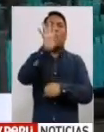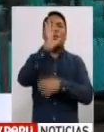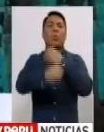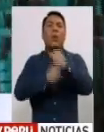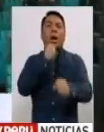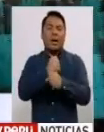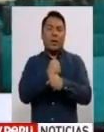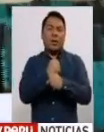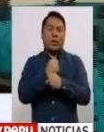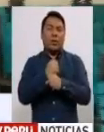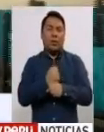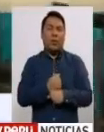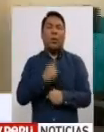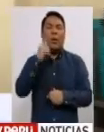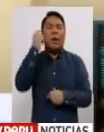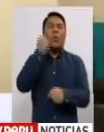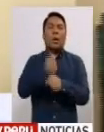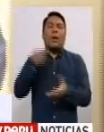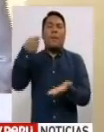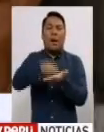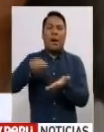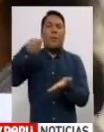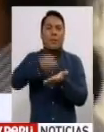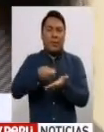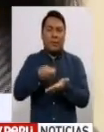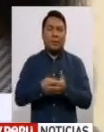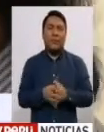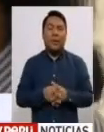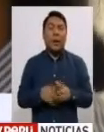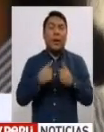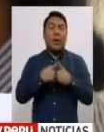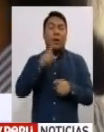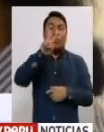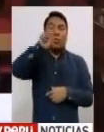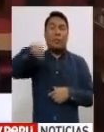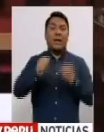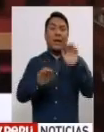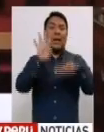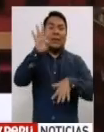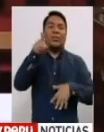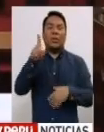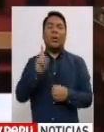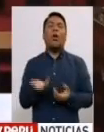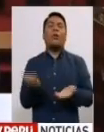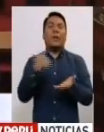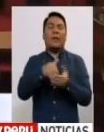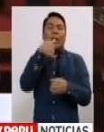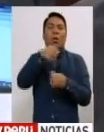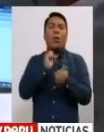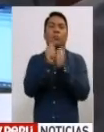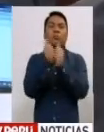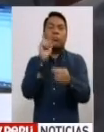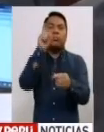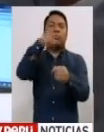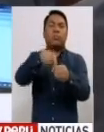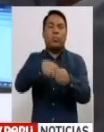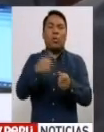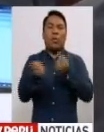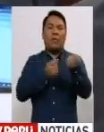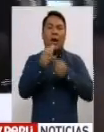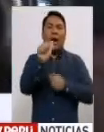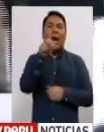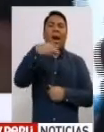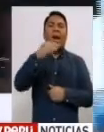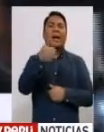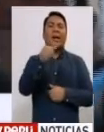suspendida y al pago de una reparación civil. En el 2014 postuló al gobierno regional de Ancash. Sus peripecias para